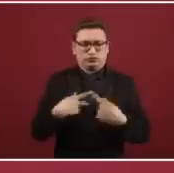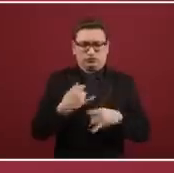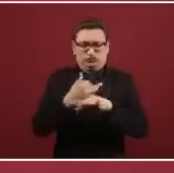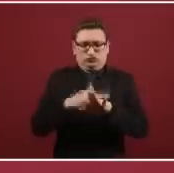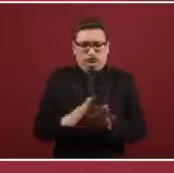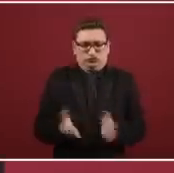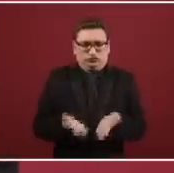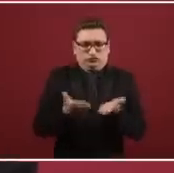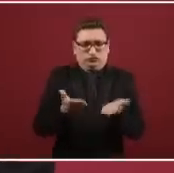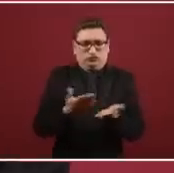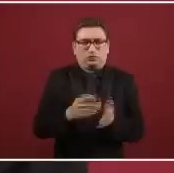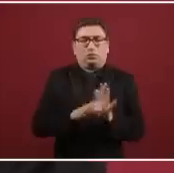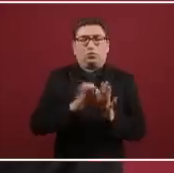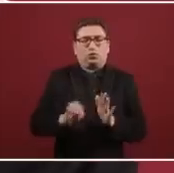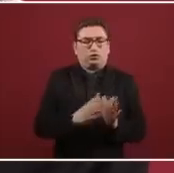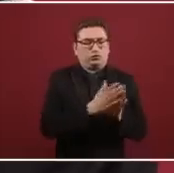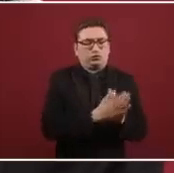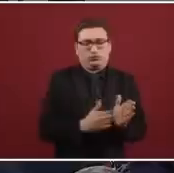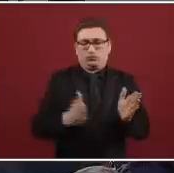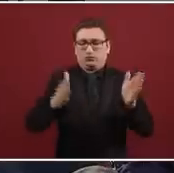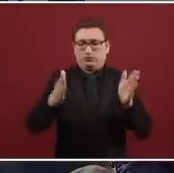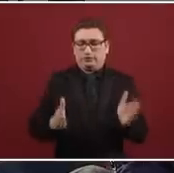En estos 15 días,